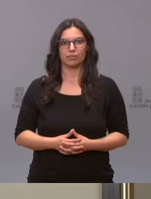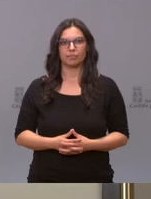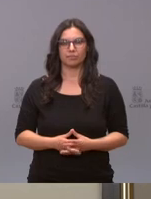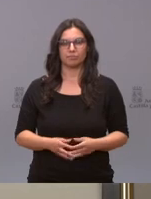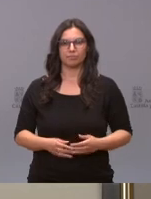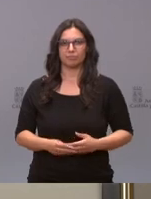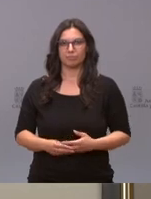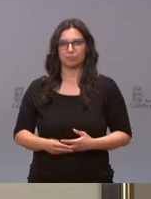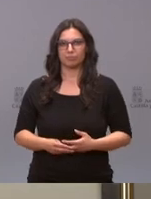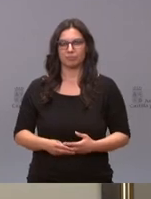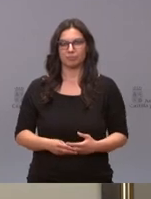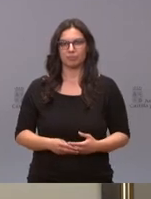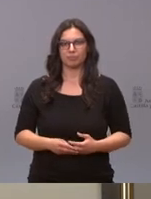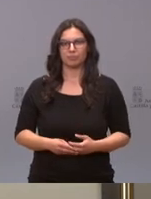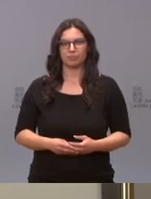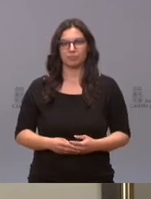Gracias.